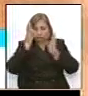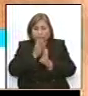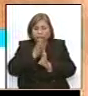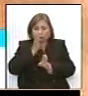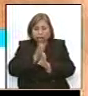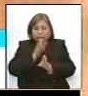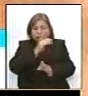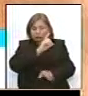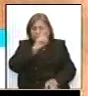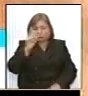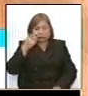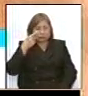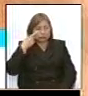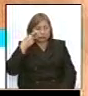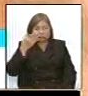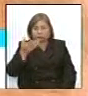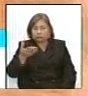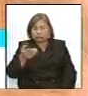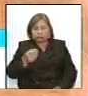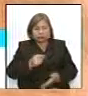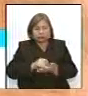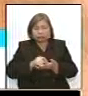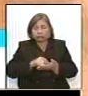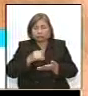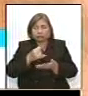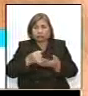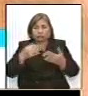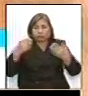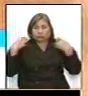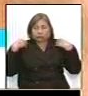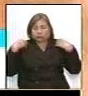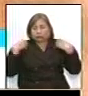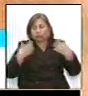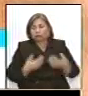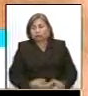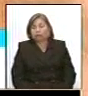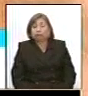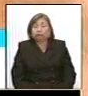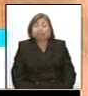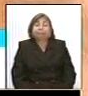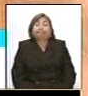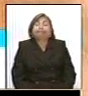respecto a que no reconocía esos informes como parte del trabajo del despacho.